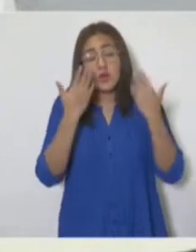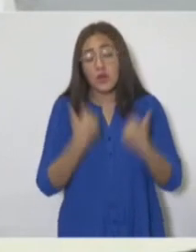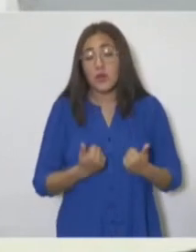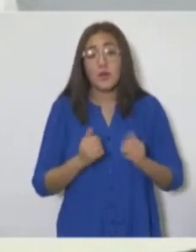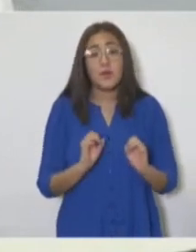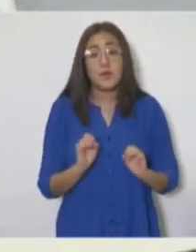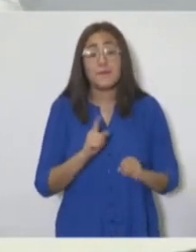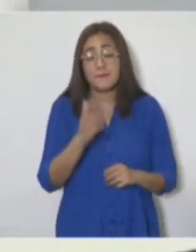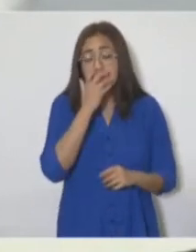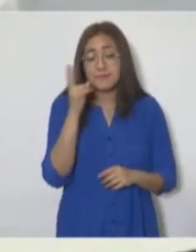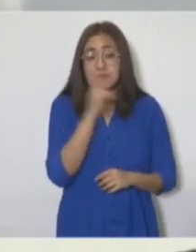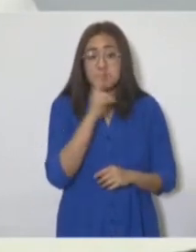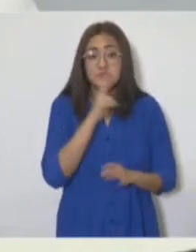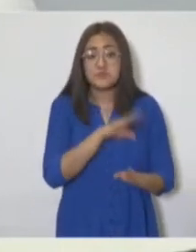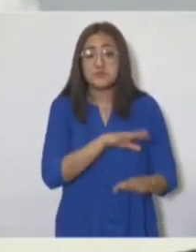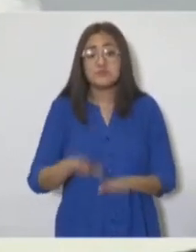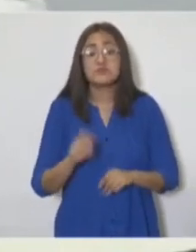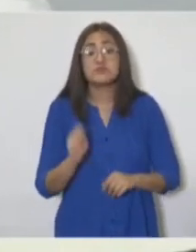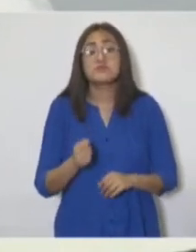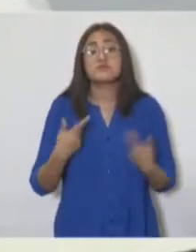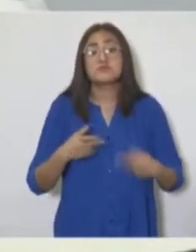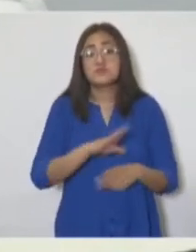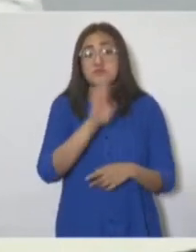ninguno intubado. En lo que respecta